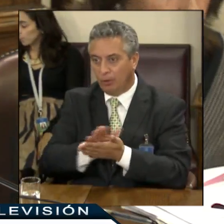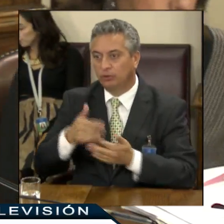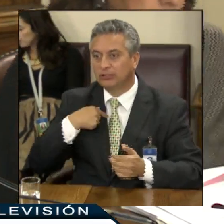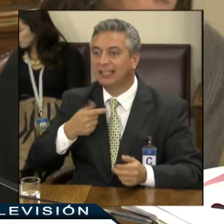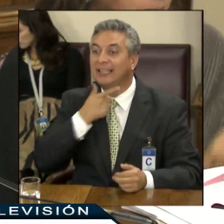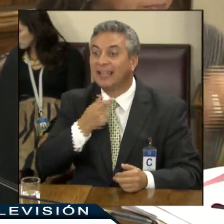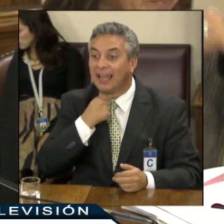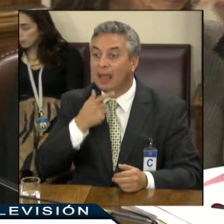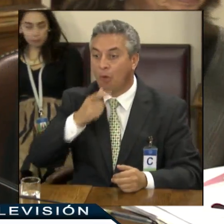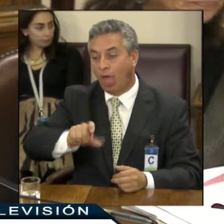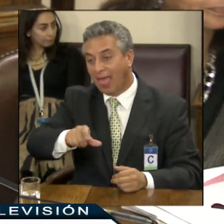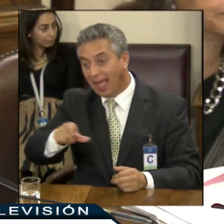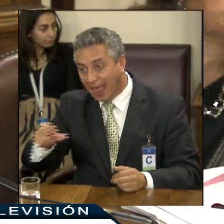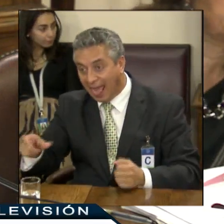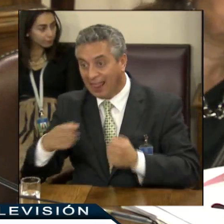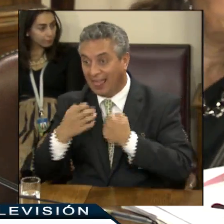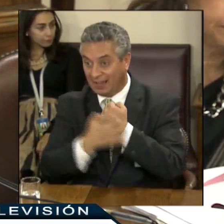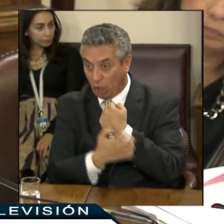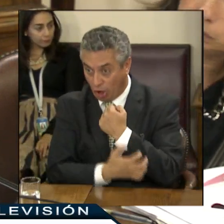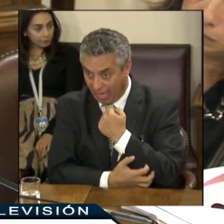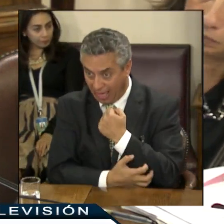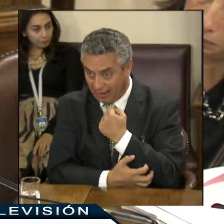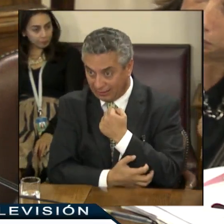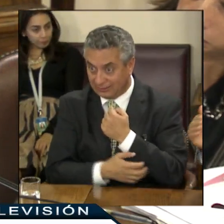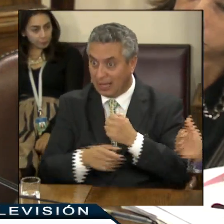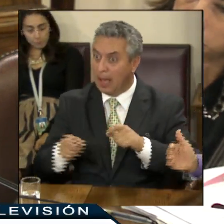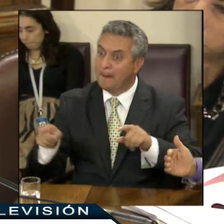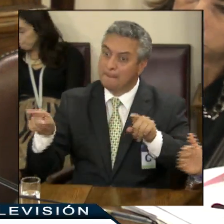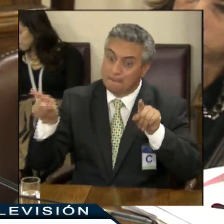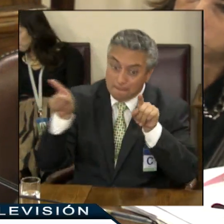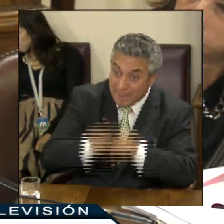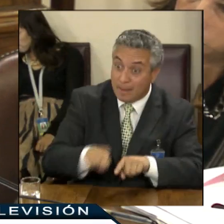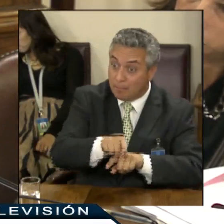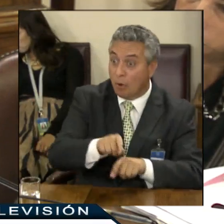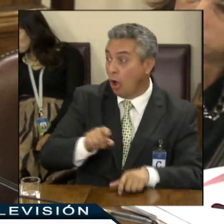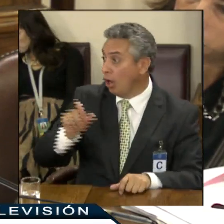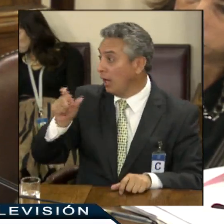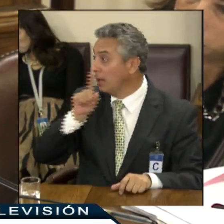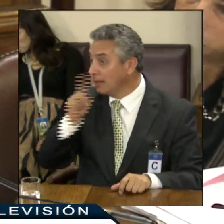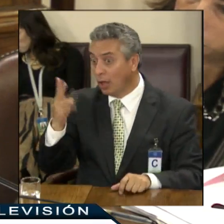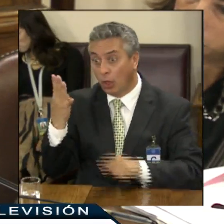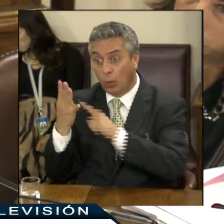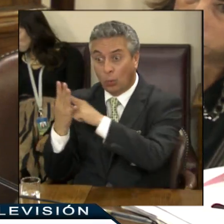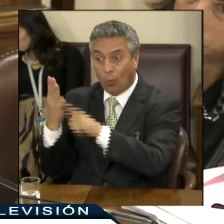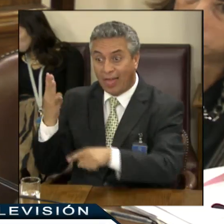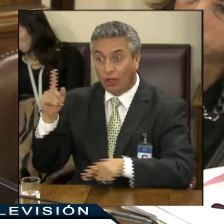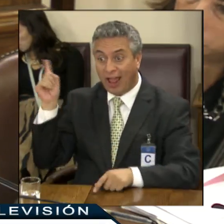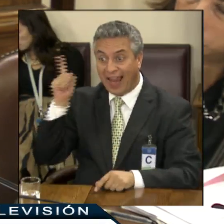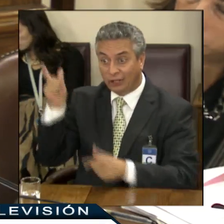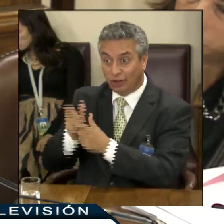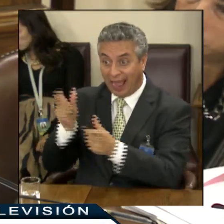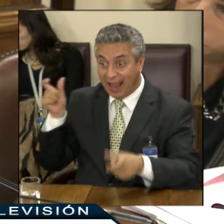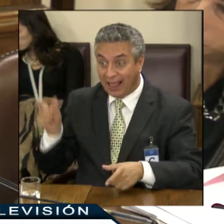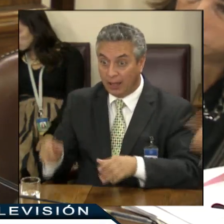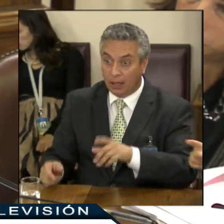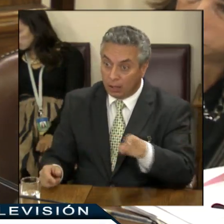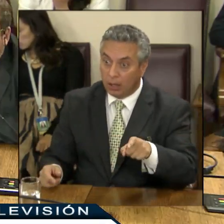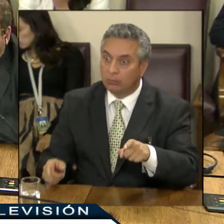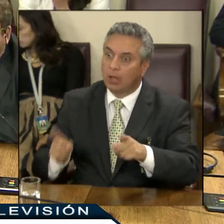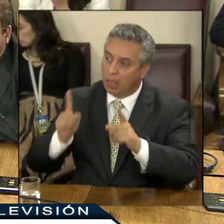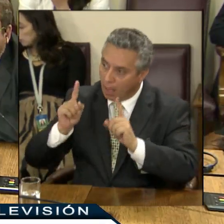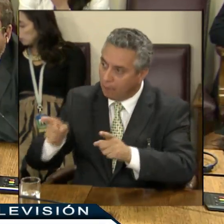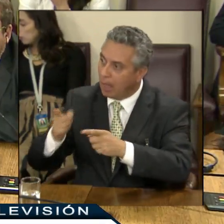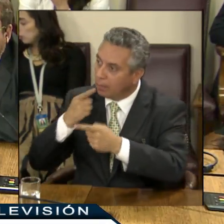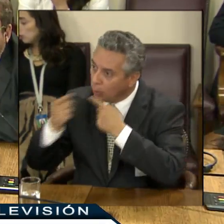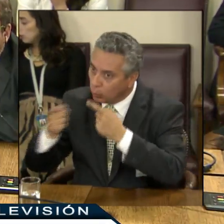canales regionales se comporten de la misma manera que los canales nacionales esos canales entonces habrá que discutir con